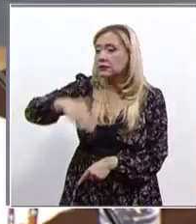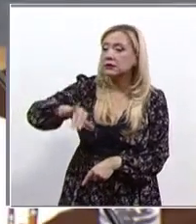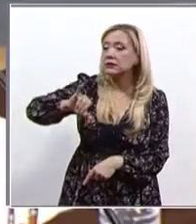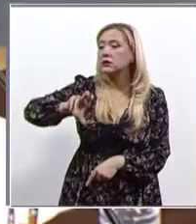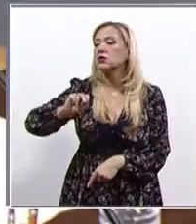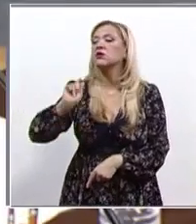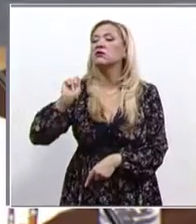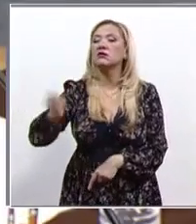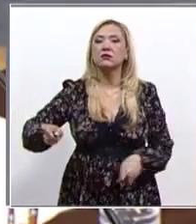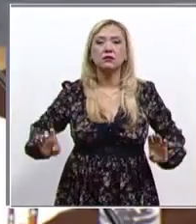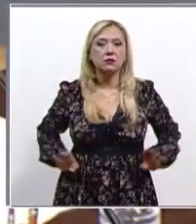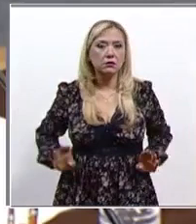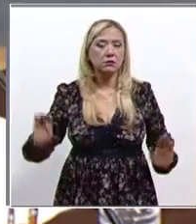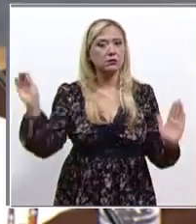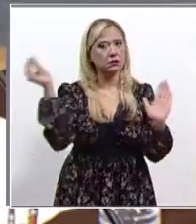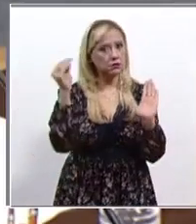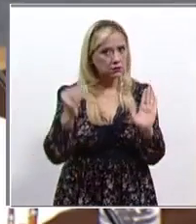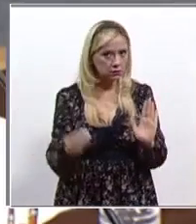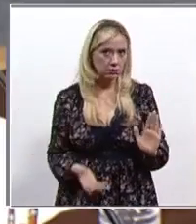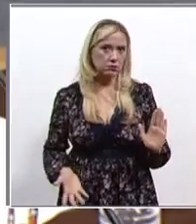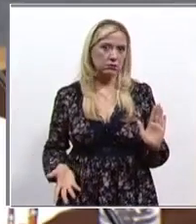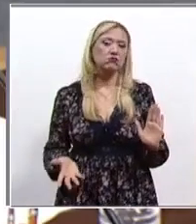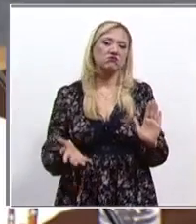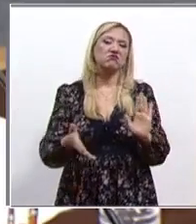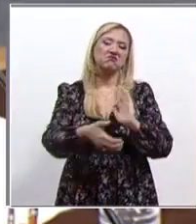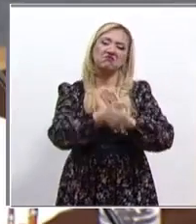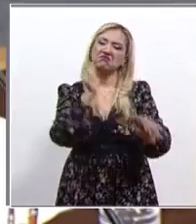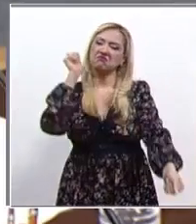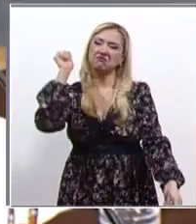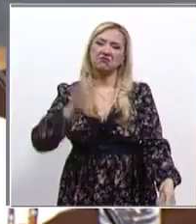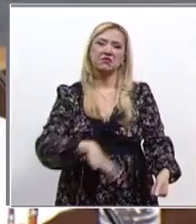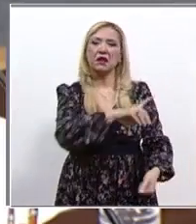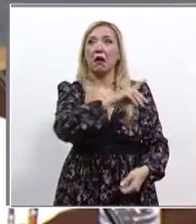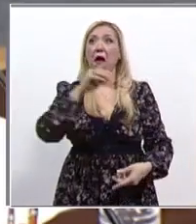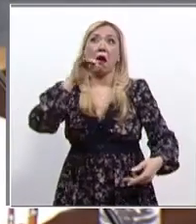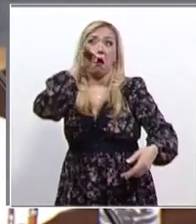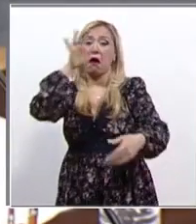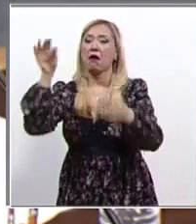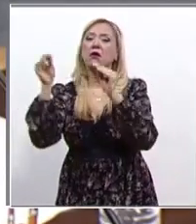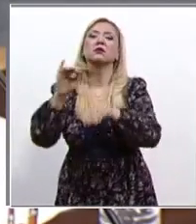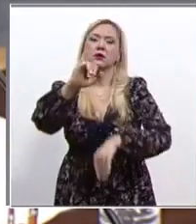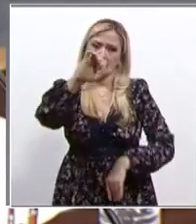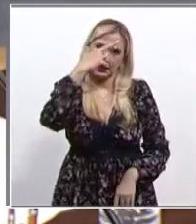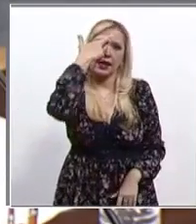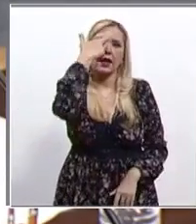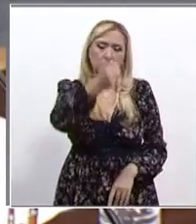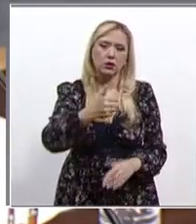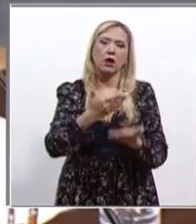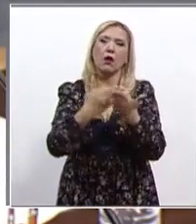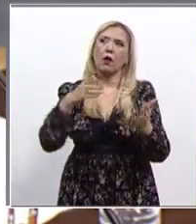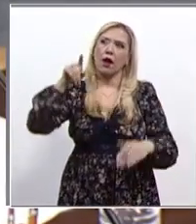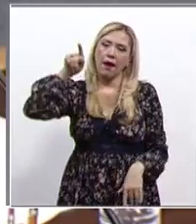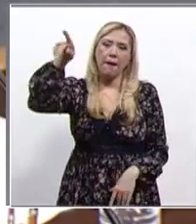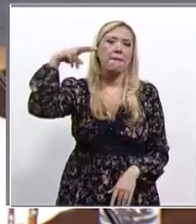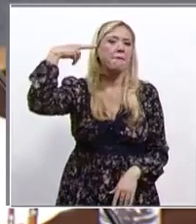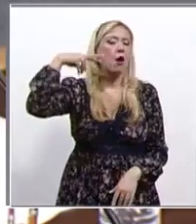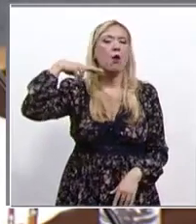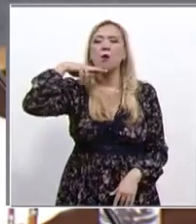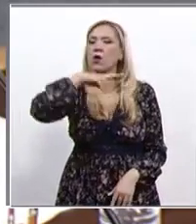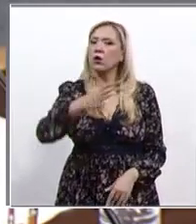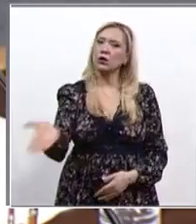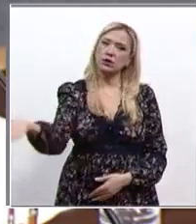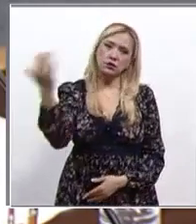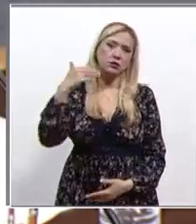En consecuencia, se propone revocar la resolución impugnada y vincular al Instituto Local de Veracruz para que de manera inmediata realice las